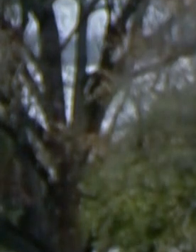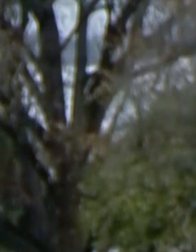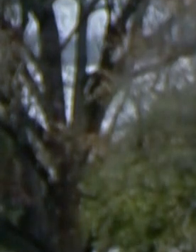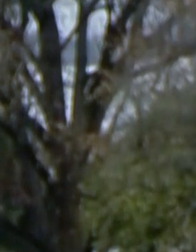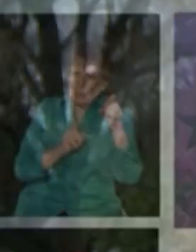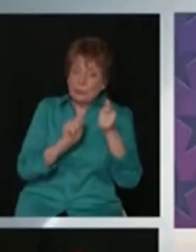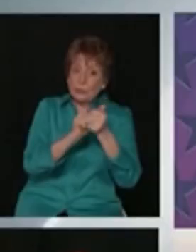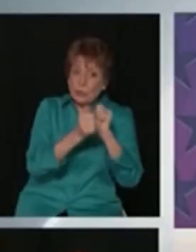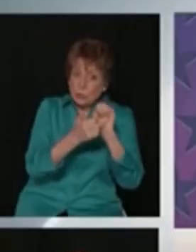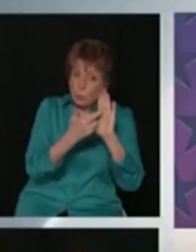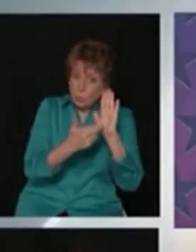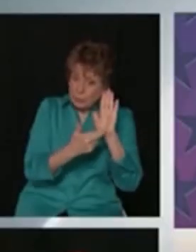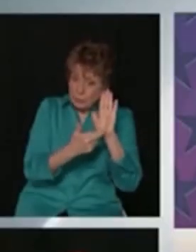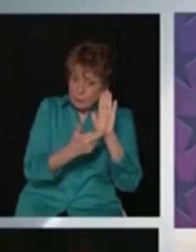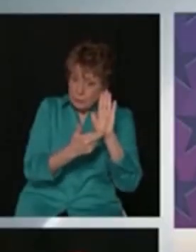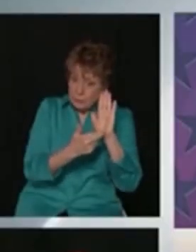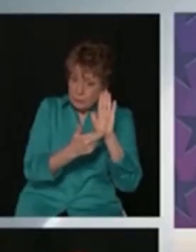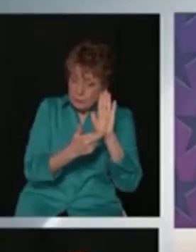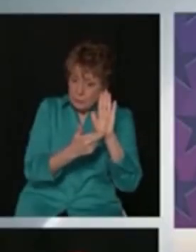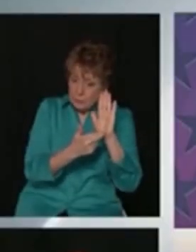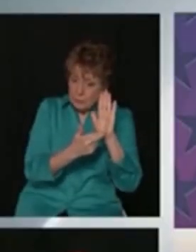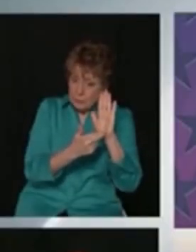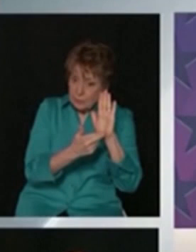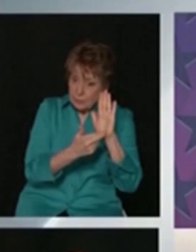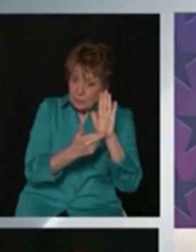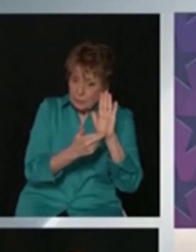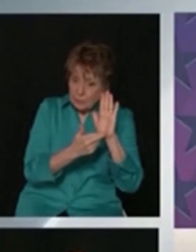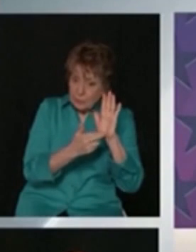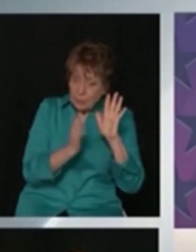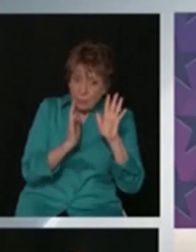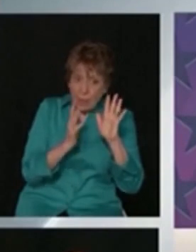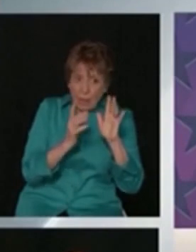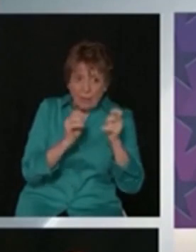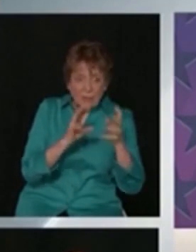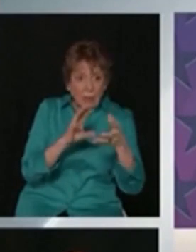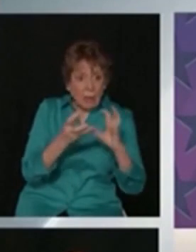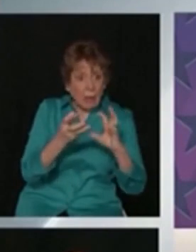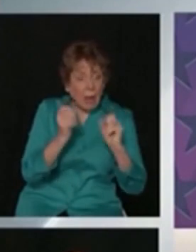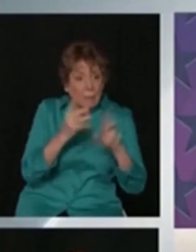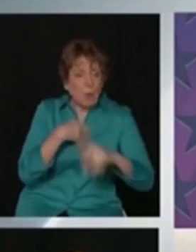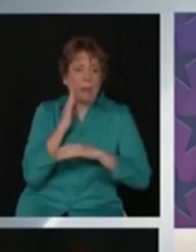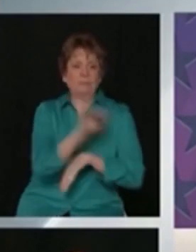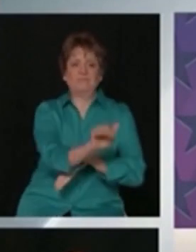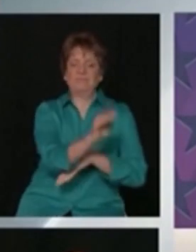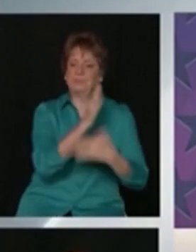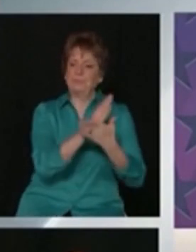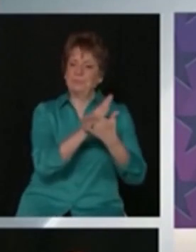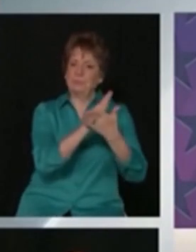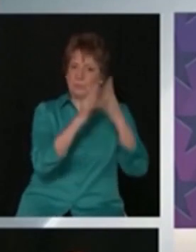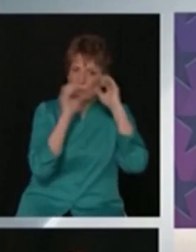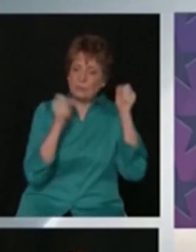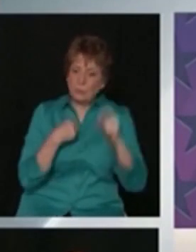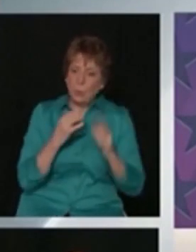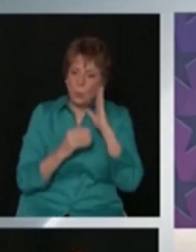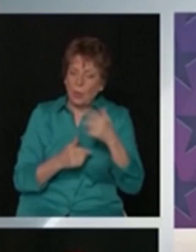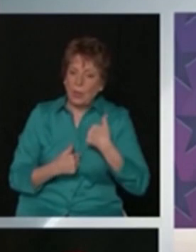Nevada donde la demócrata Coraline Cortés maestro una latina que actualmente tiene el escaño por